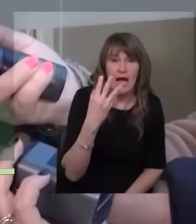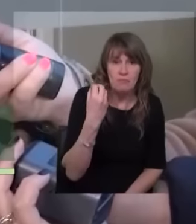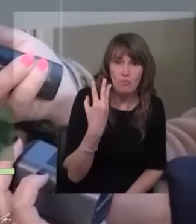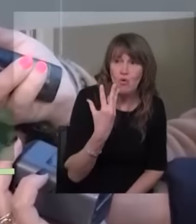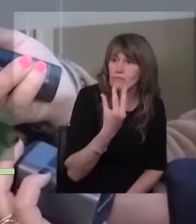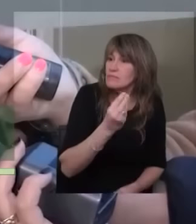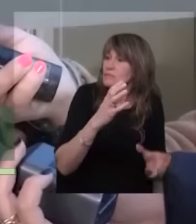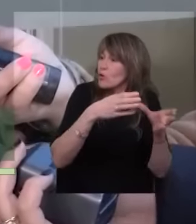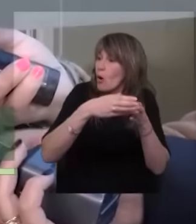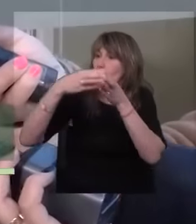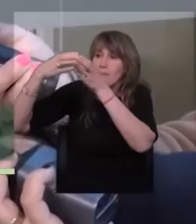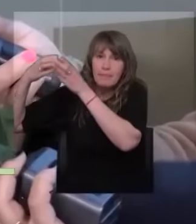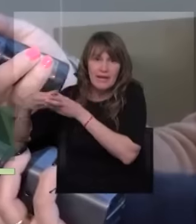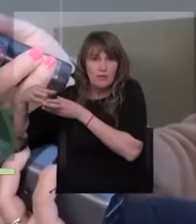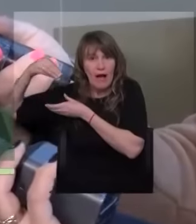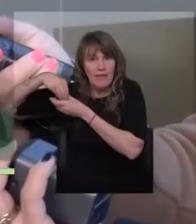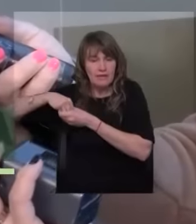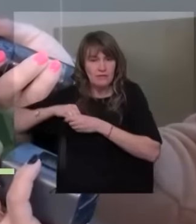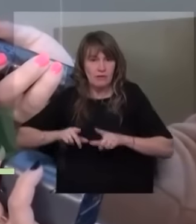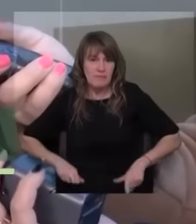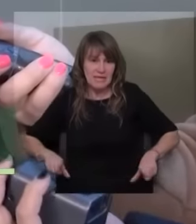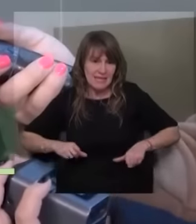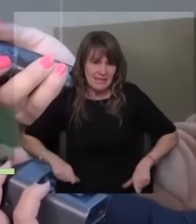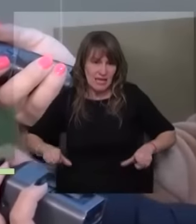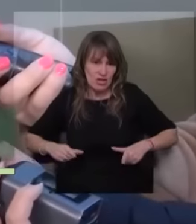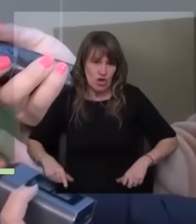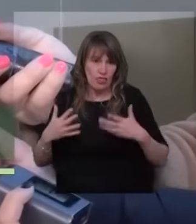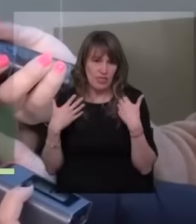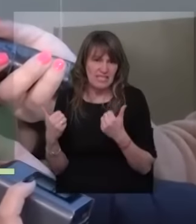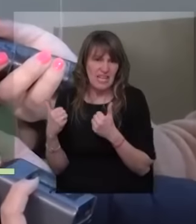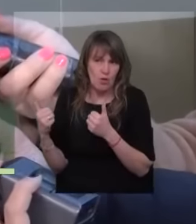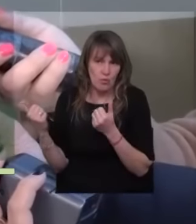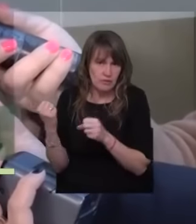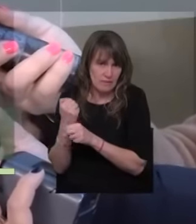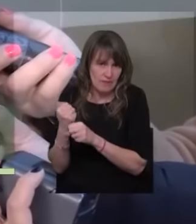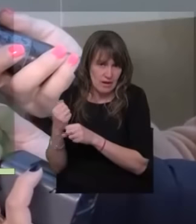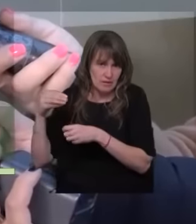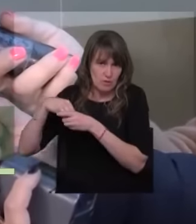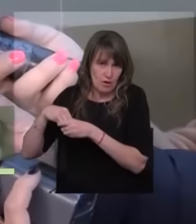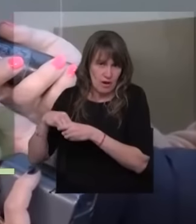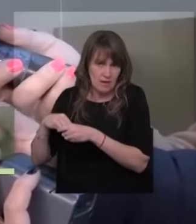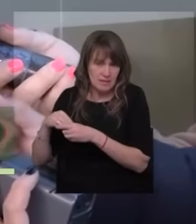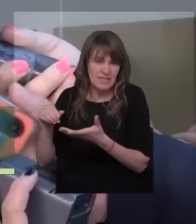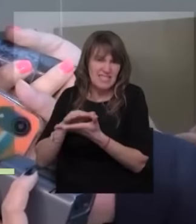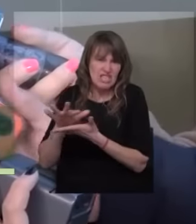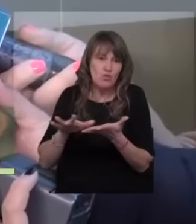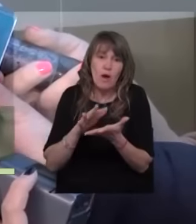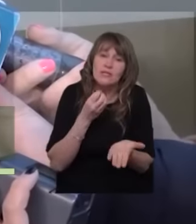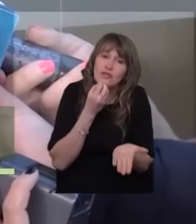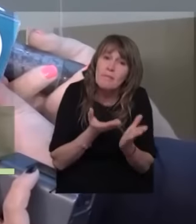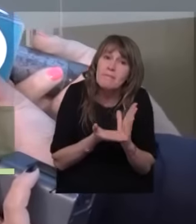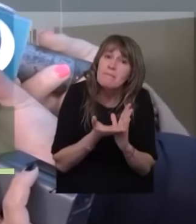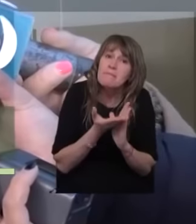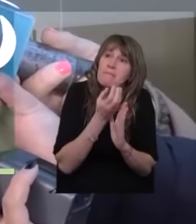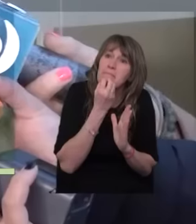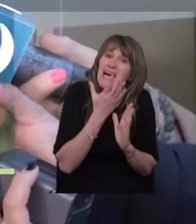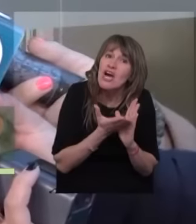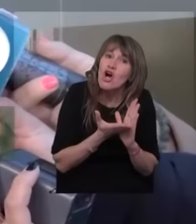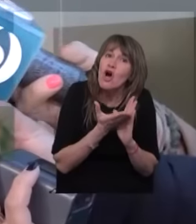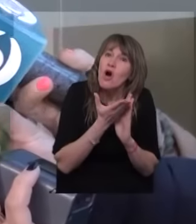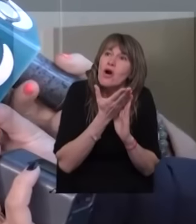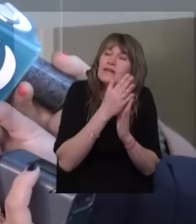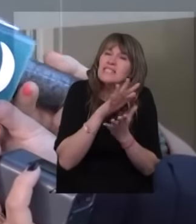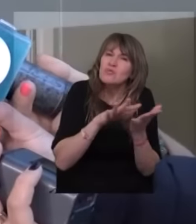completita para el Ministerio y Viene saliendo de esa situación en el momento que está saliendo de esa situación se le